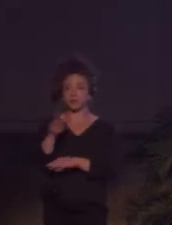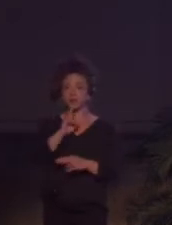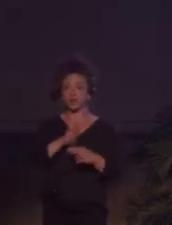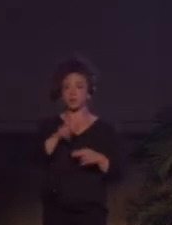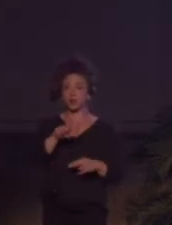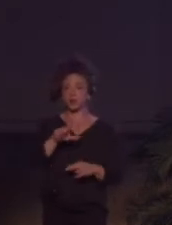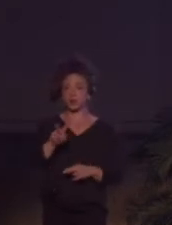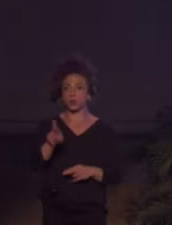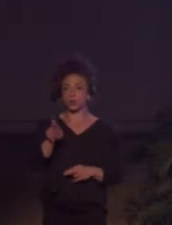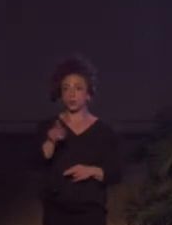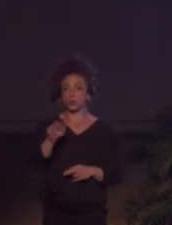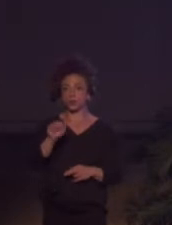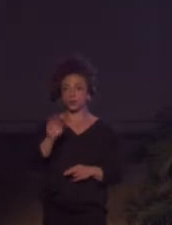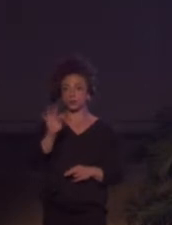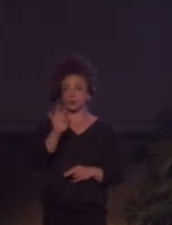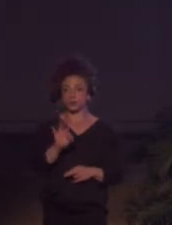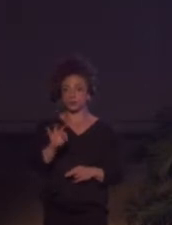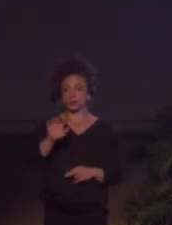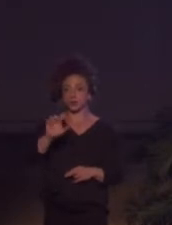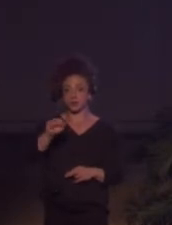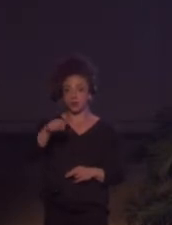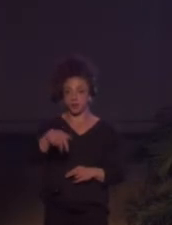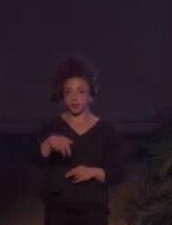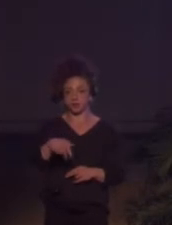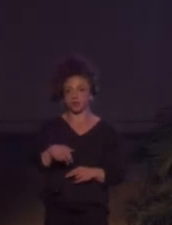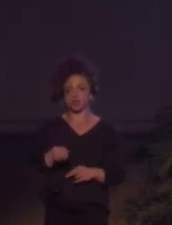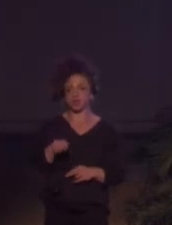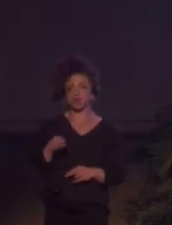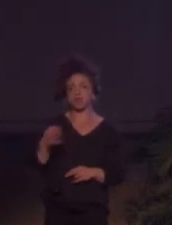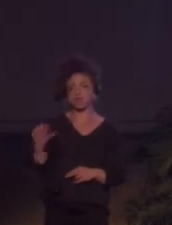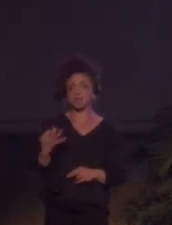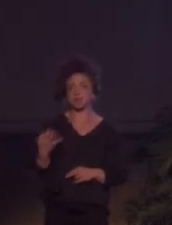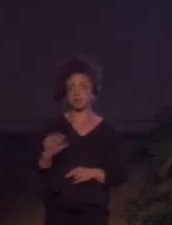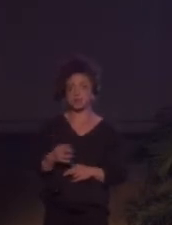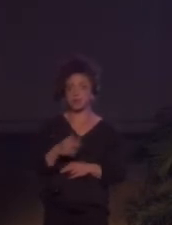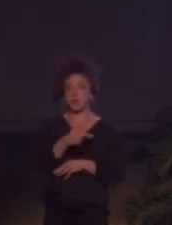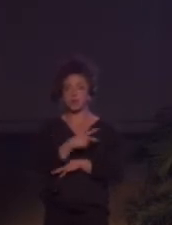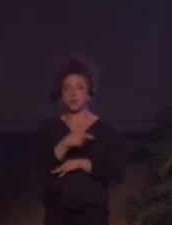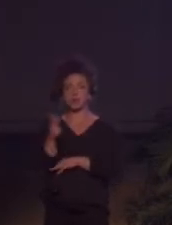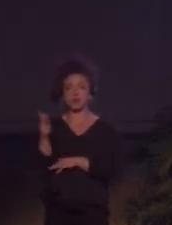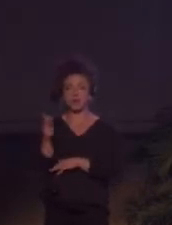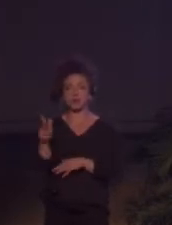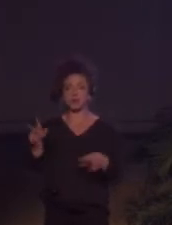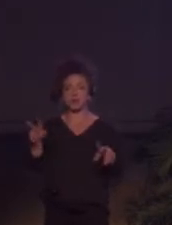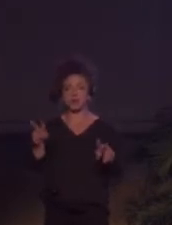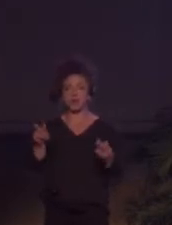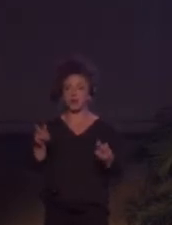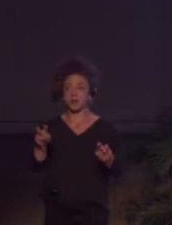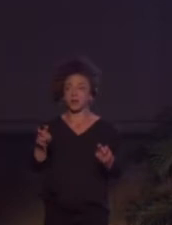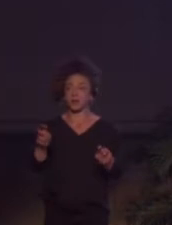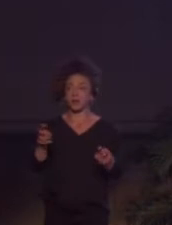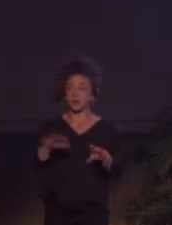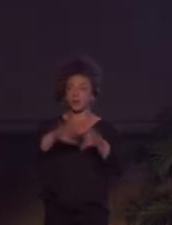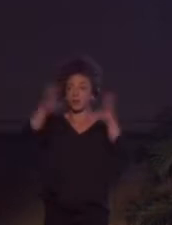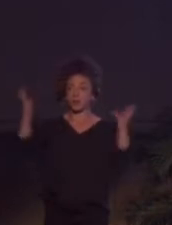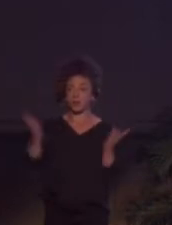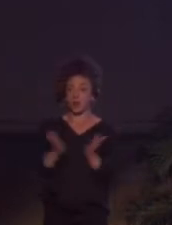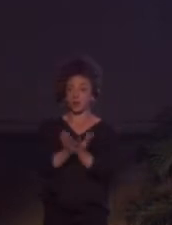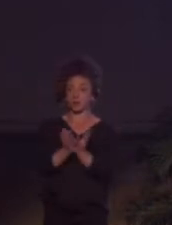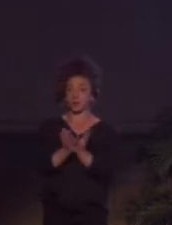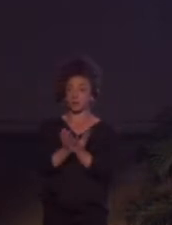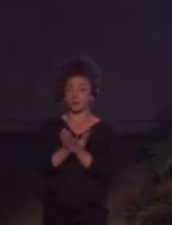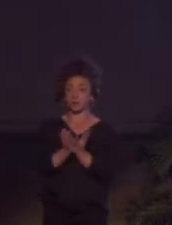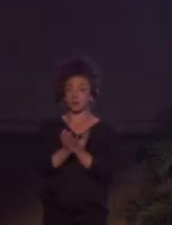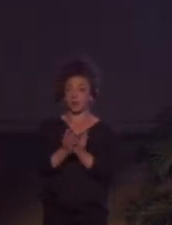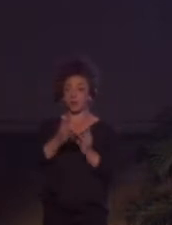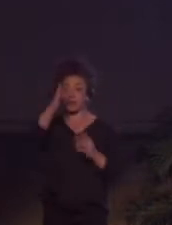nola iritsi den, osea, nola zegoen antiespezismoa mundu mailan, ez? Eta nola iritsi zen Euskal Herrira, eta orduan hemen zer landu den, zer egin den,